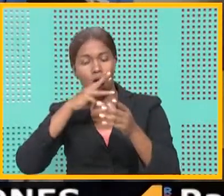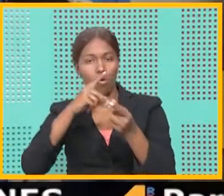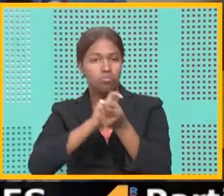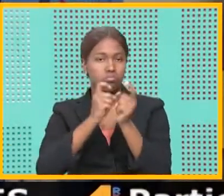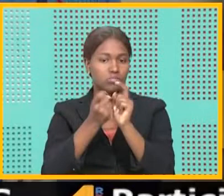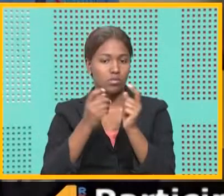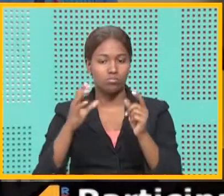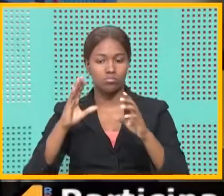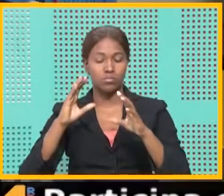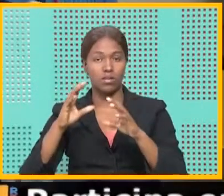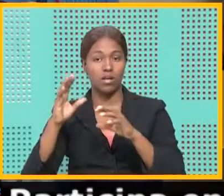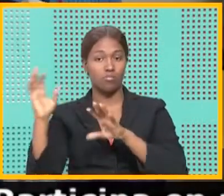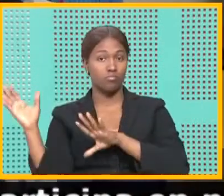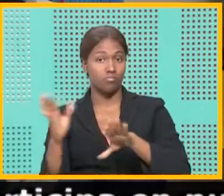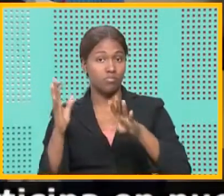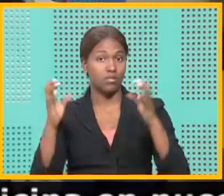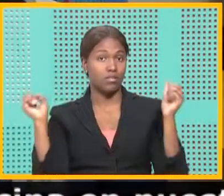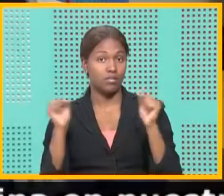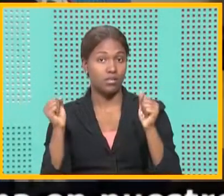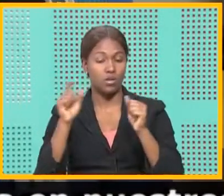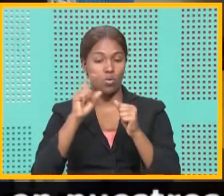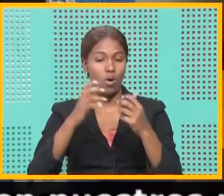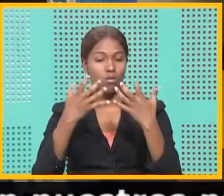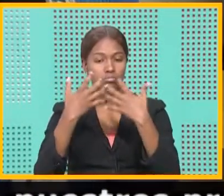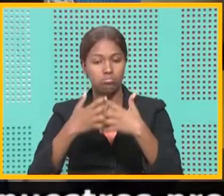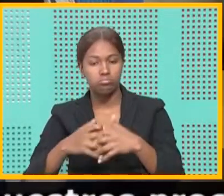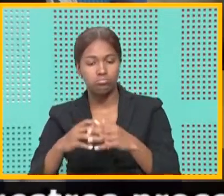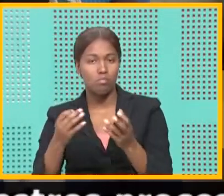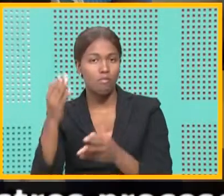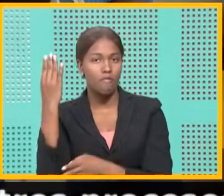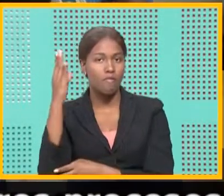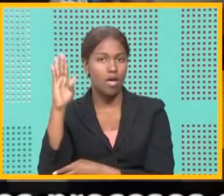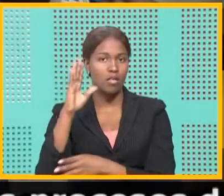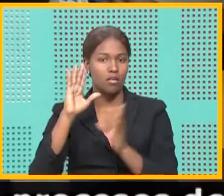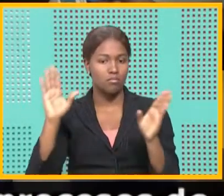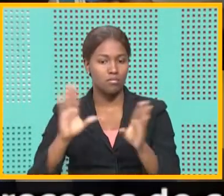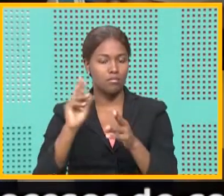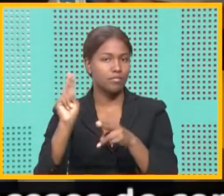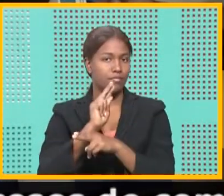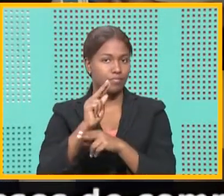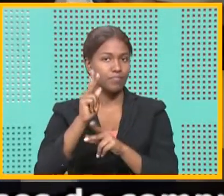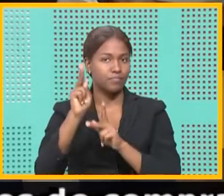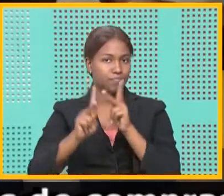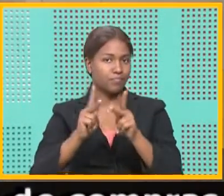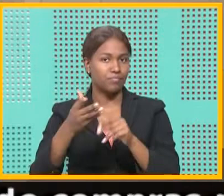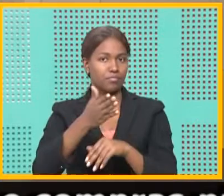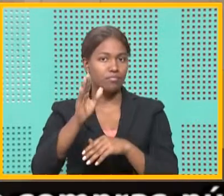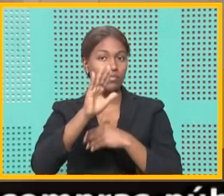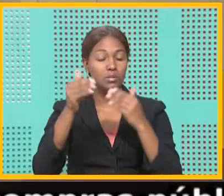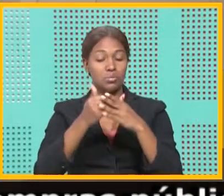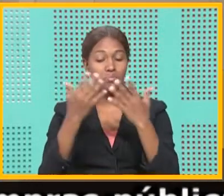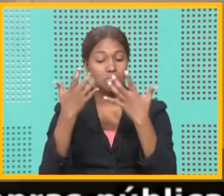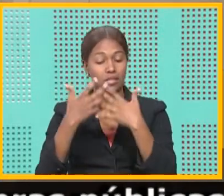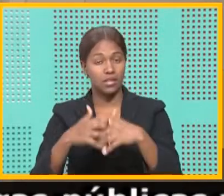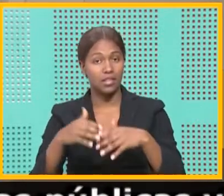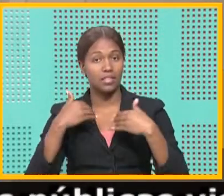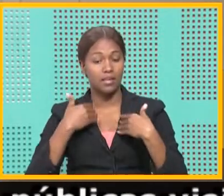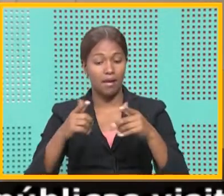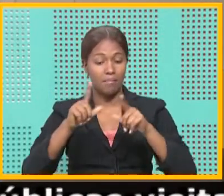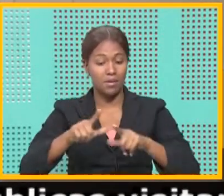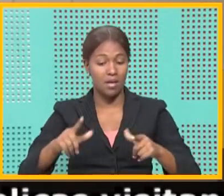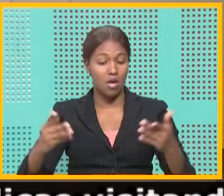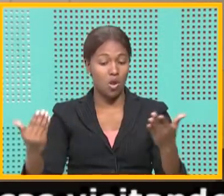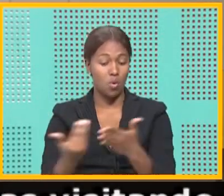de aire también y adecuación de los baños que van a utilizar las atletas. Toda la adecuación, hubo puesta de pisos